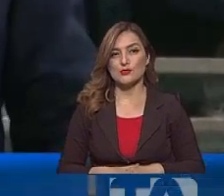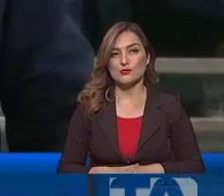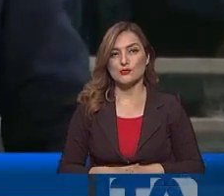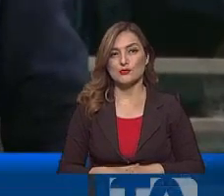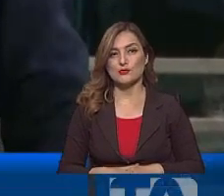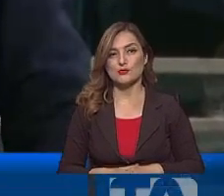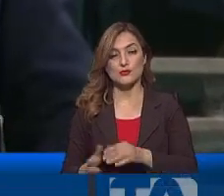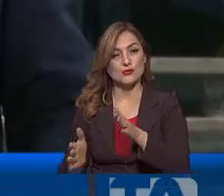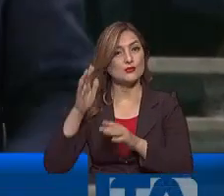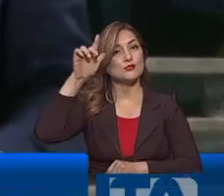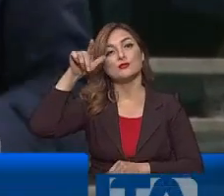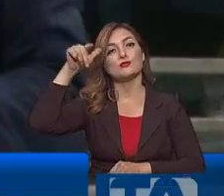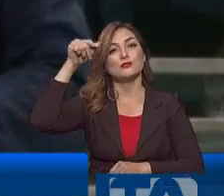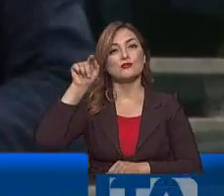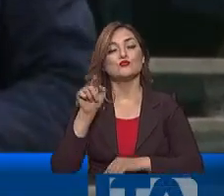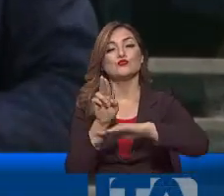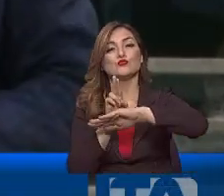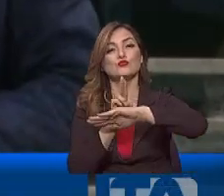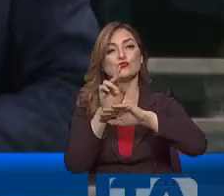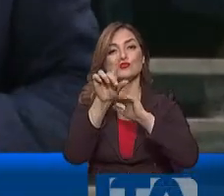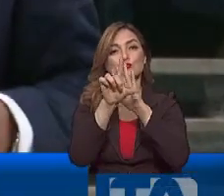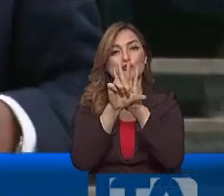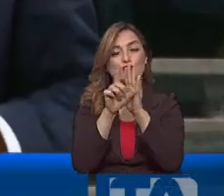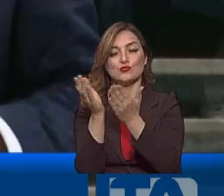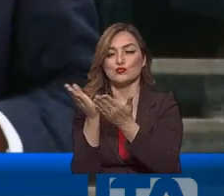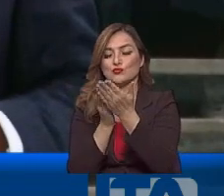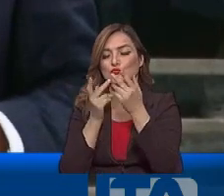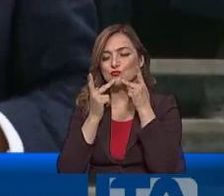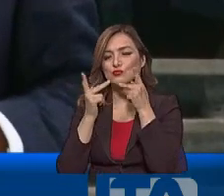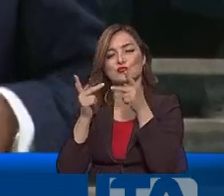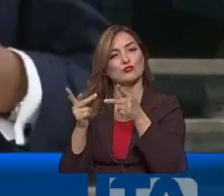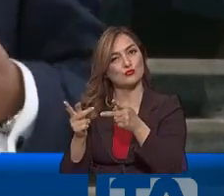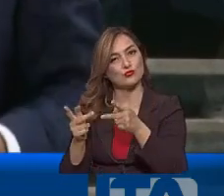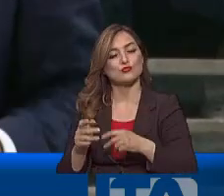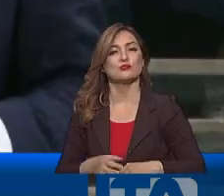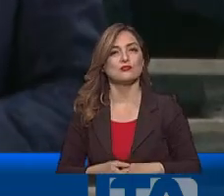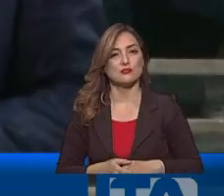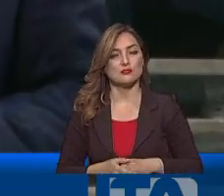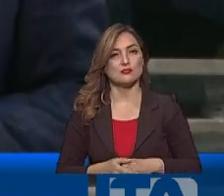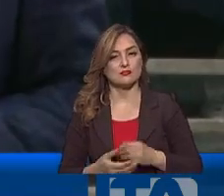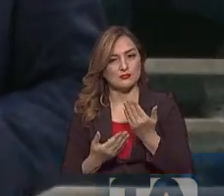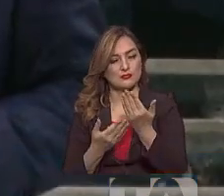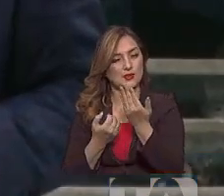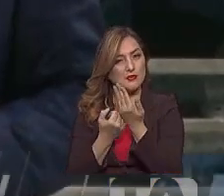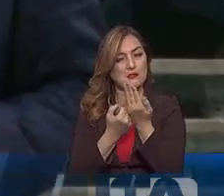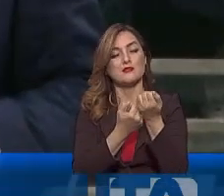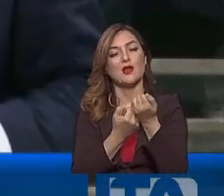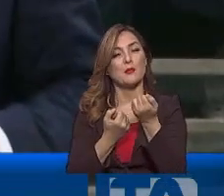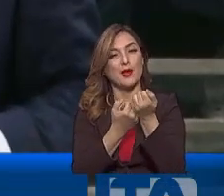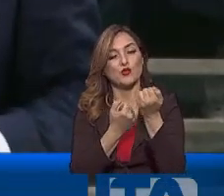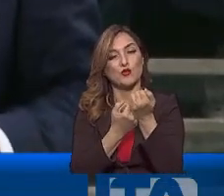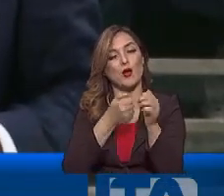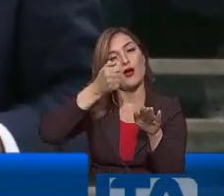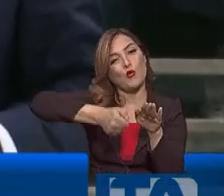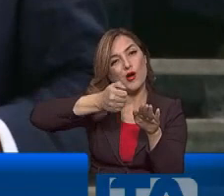En este caso, el gobierno hará uso de la ley de servicio público para financiar el patrocinio legal del policía